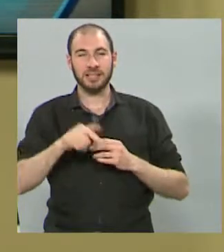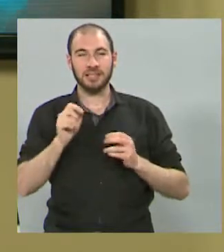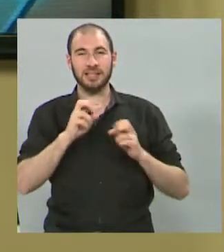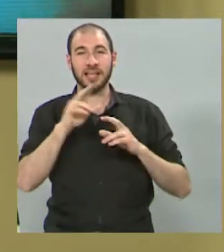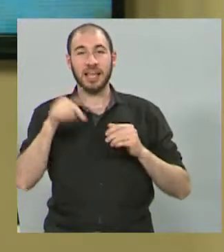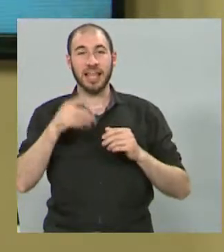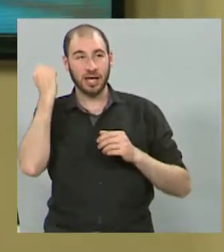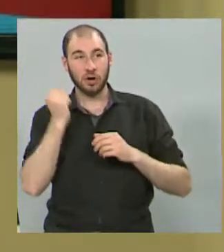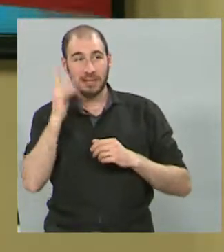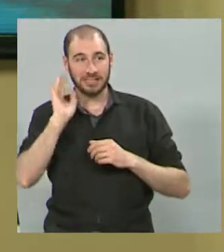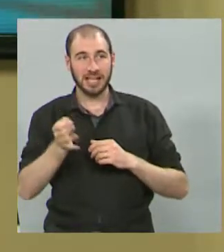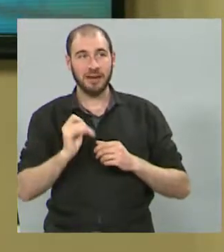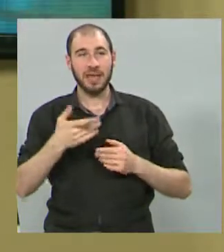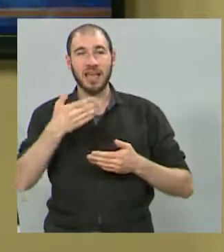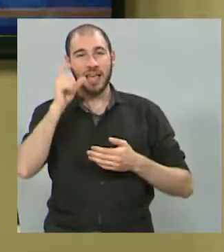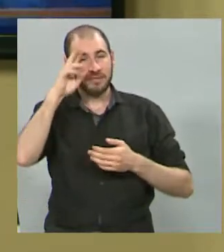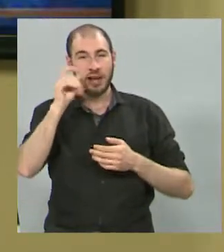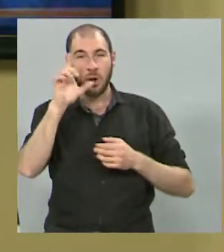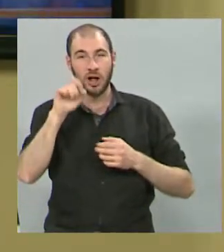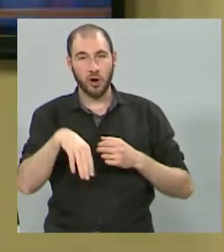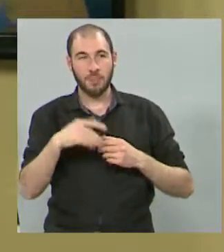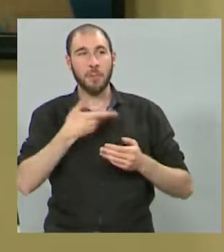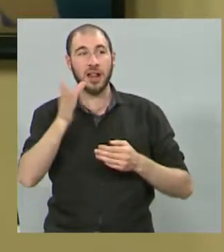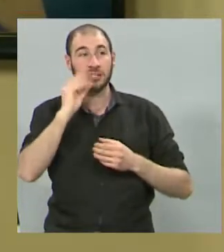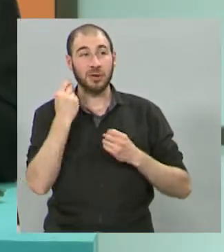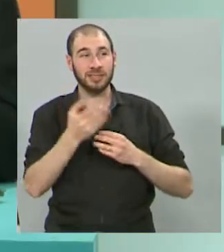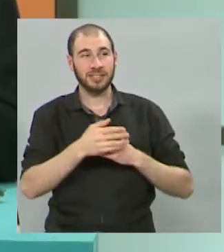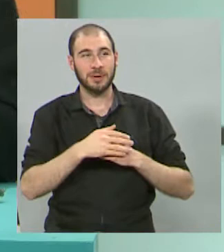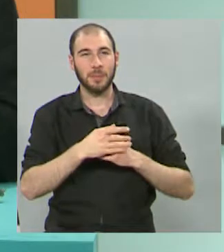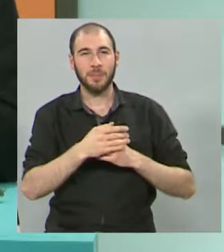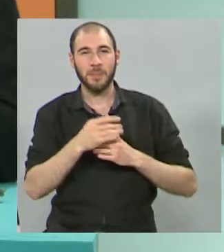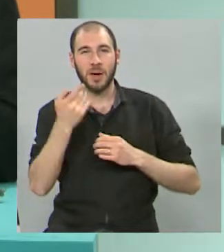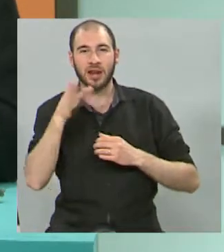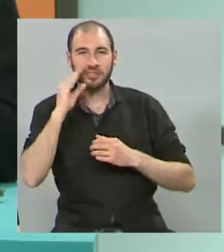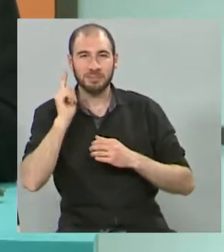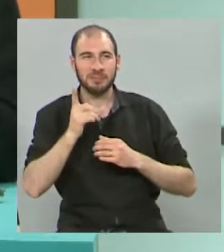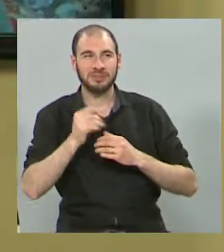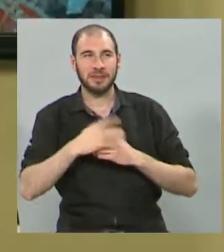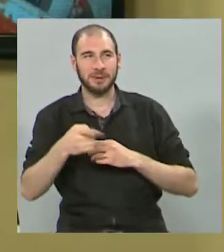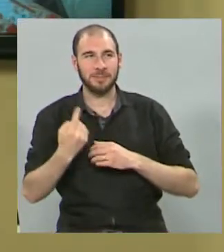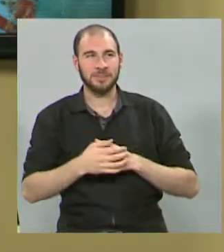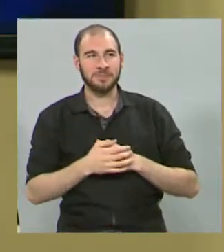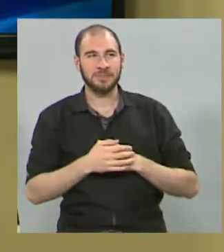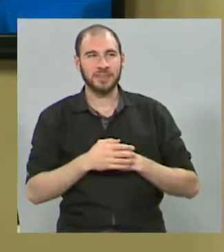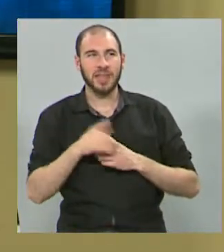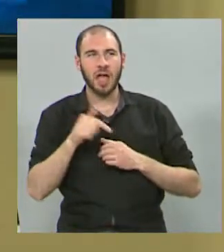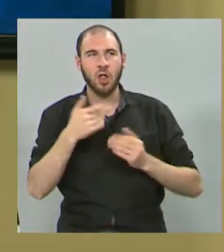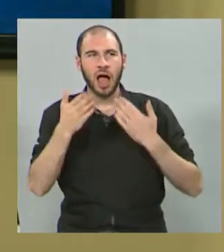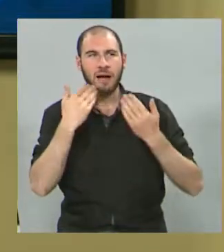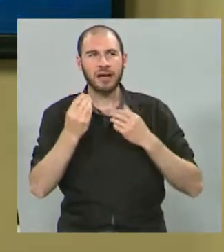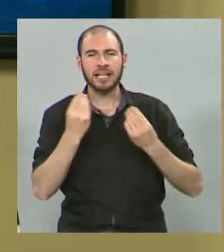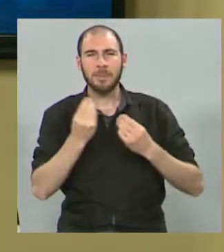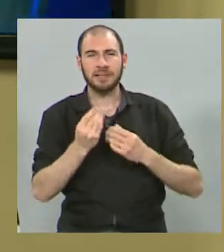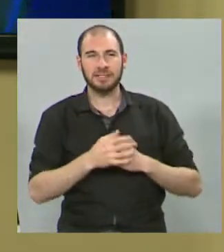economía. Él es economista de Evaluecom, a quien le doy las buenas noches. ¿Cómo estás, José? Buenas noches, un gusto como siempre. Bien, bueno, hoy vamos a hablar qué